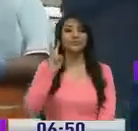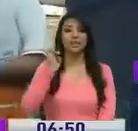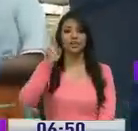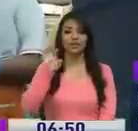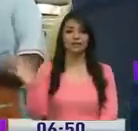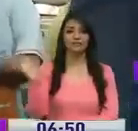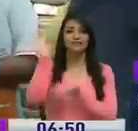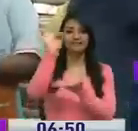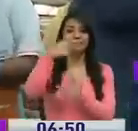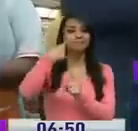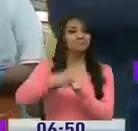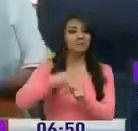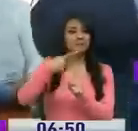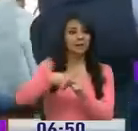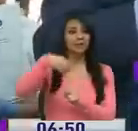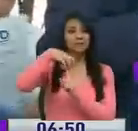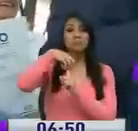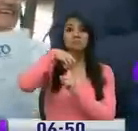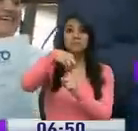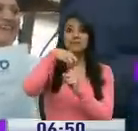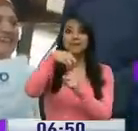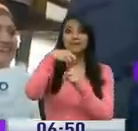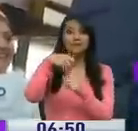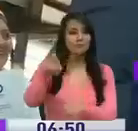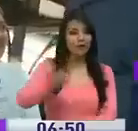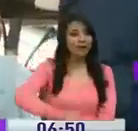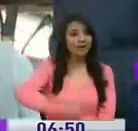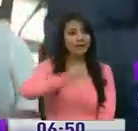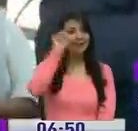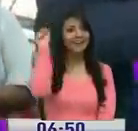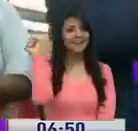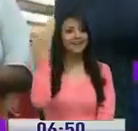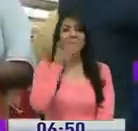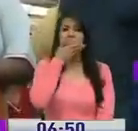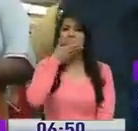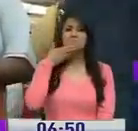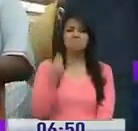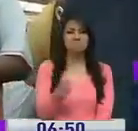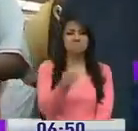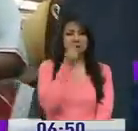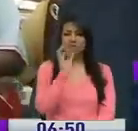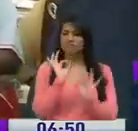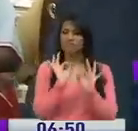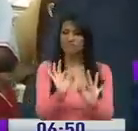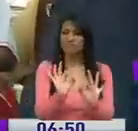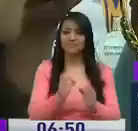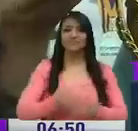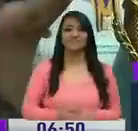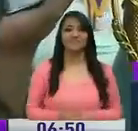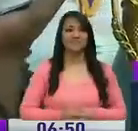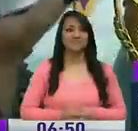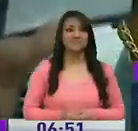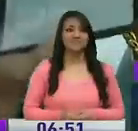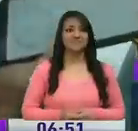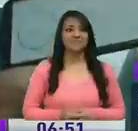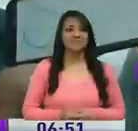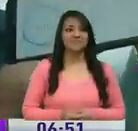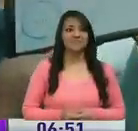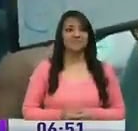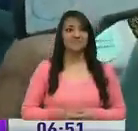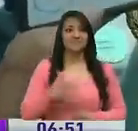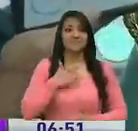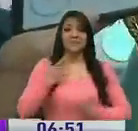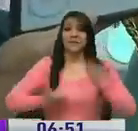representante del mercado de San Antonio de pichincha fue condecorada por preparar la mejor fanesca de este año me emocioné porque no